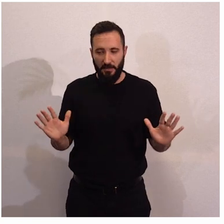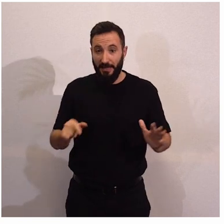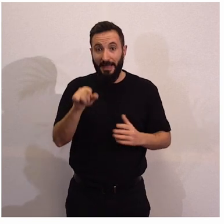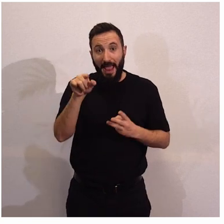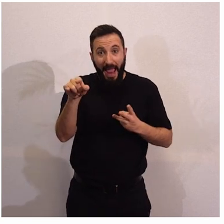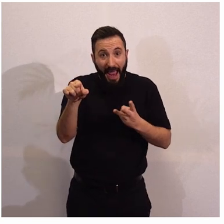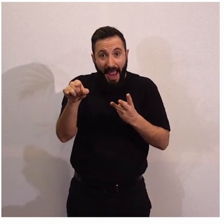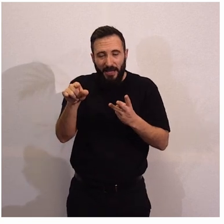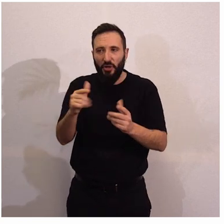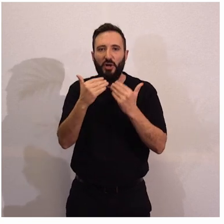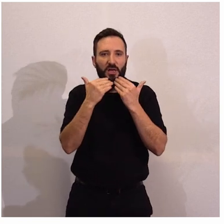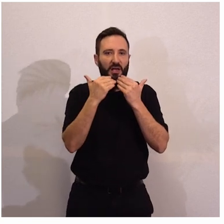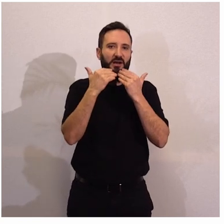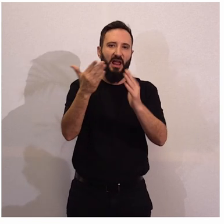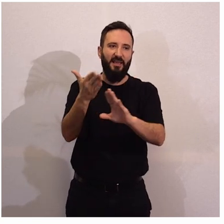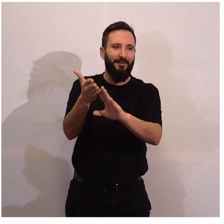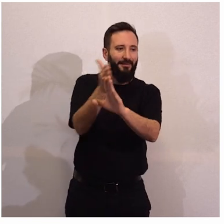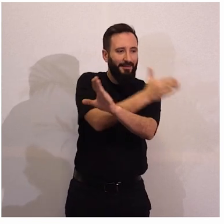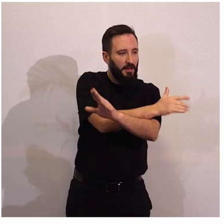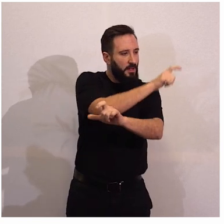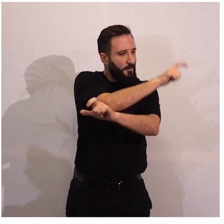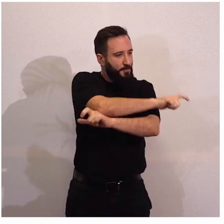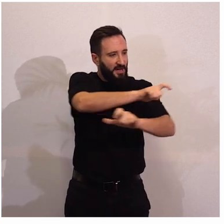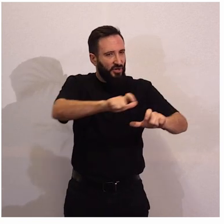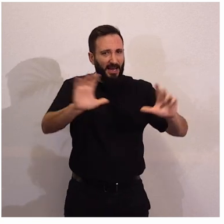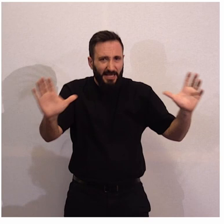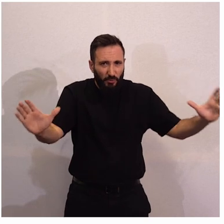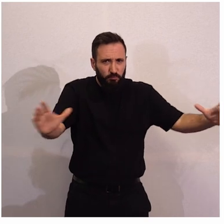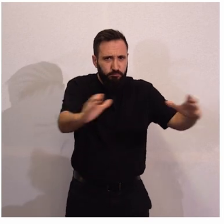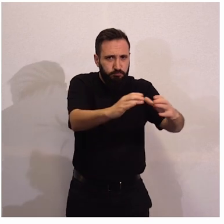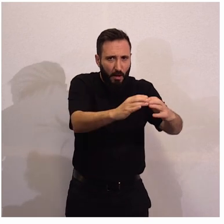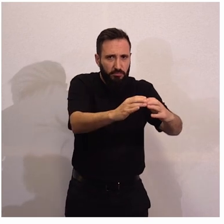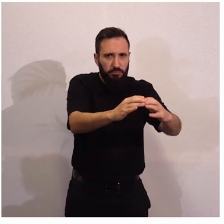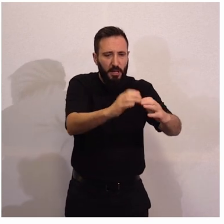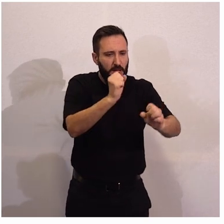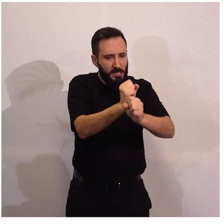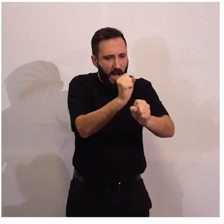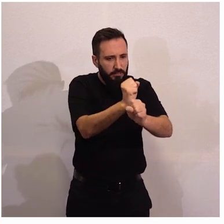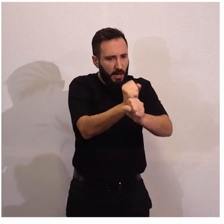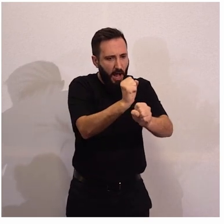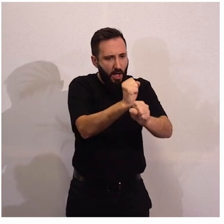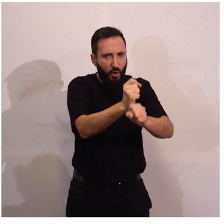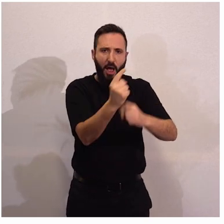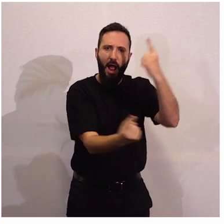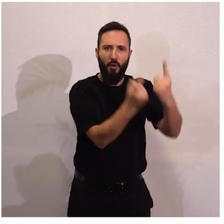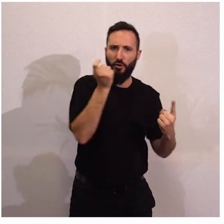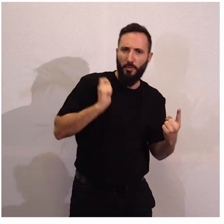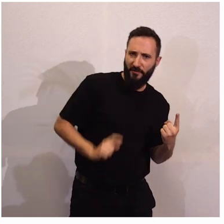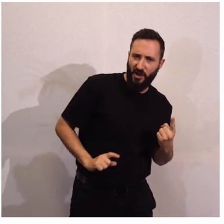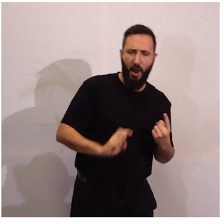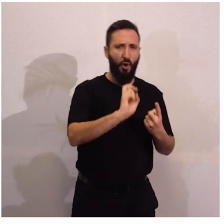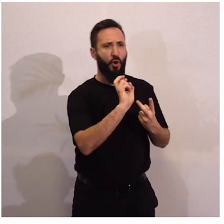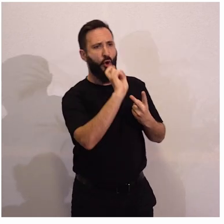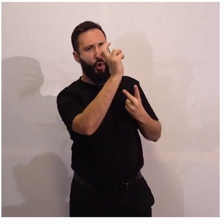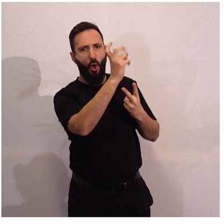sido gracias a que mucha gente se ha juntado, ha empezado a trabajar, unos como profesionales, pero otros